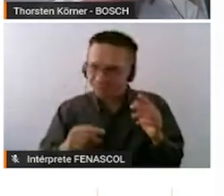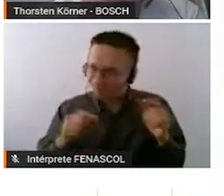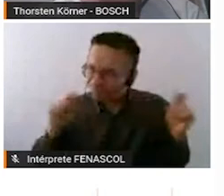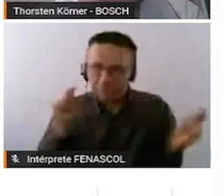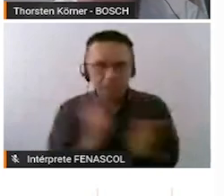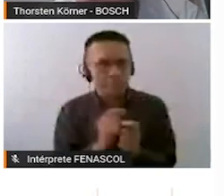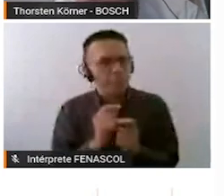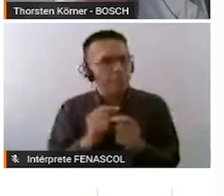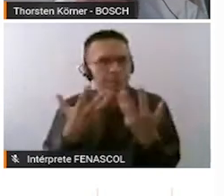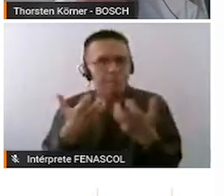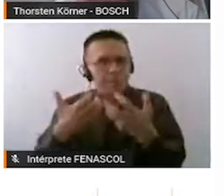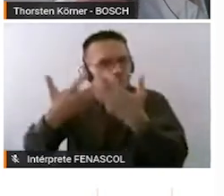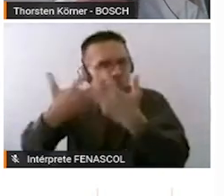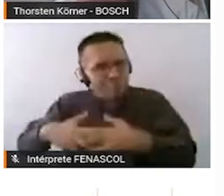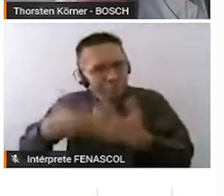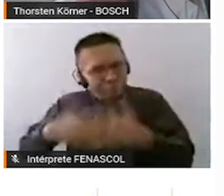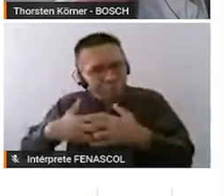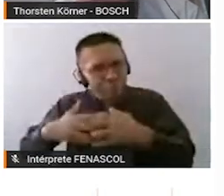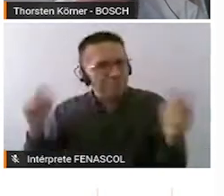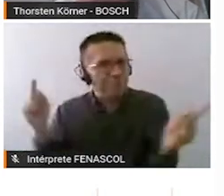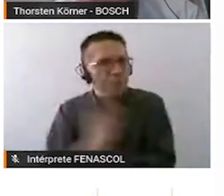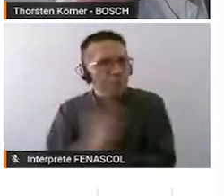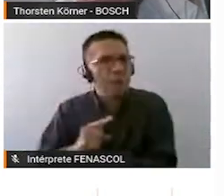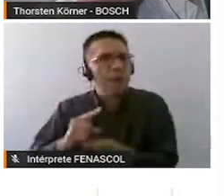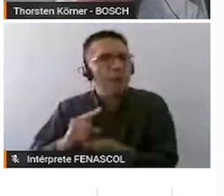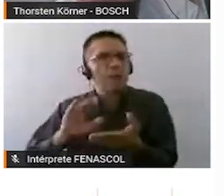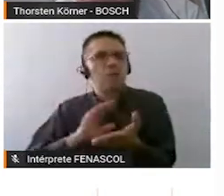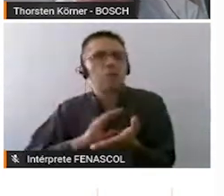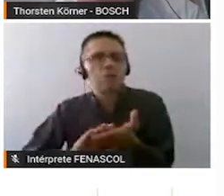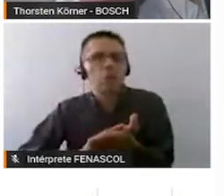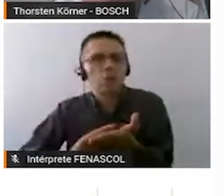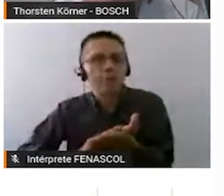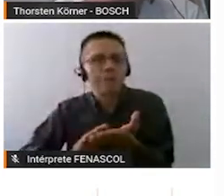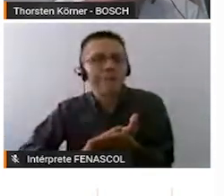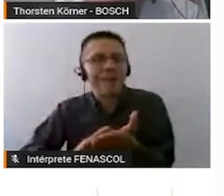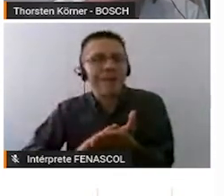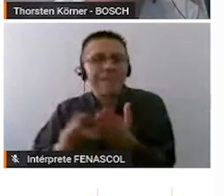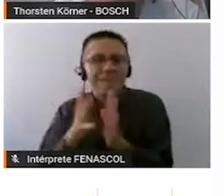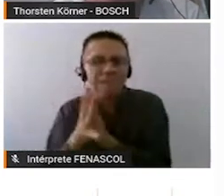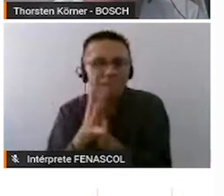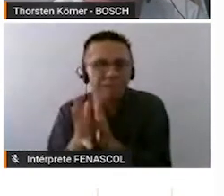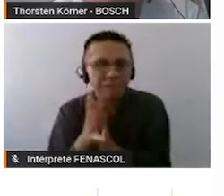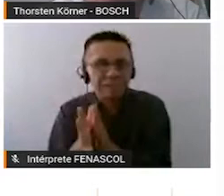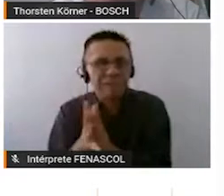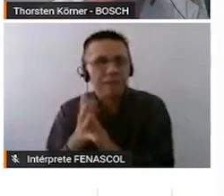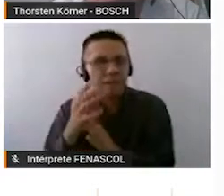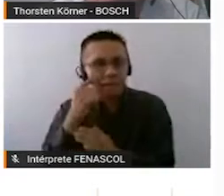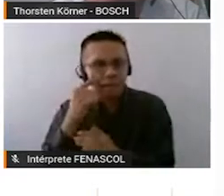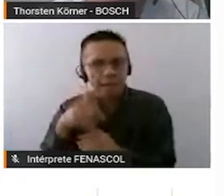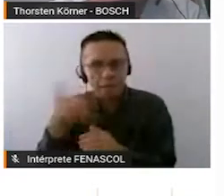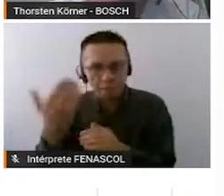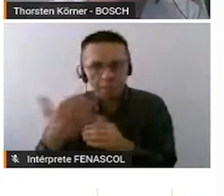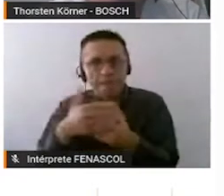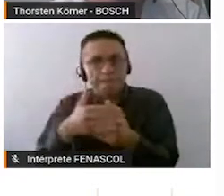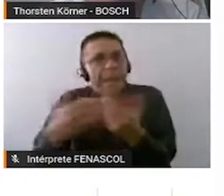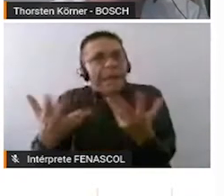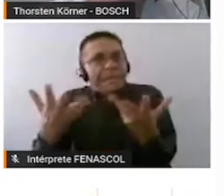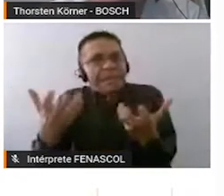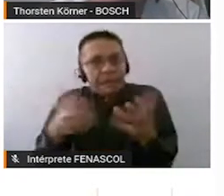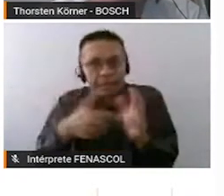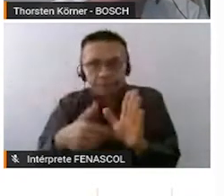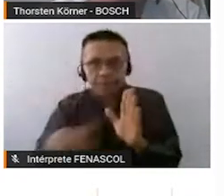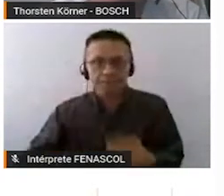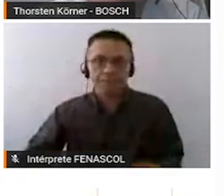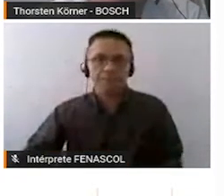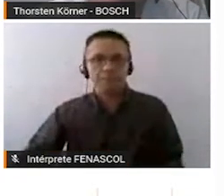posible. Queremos implementar muchas soluciones de la informática y las vamos a ver en adelante. Ya esto es lo que